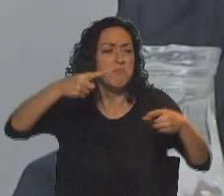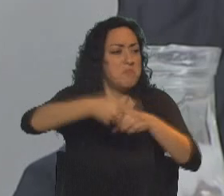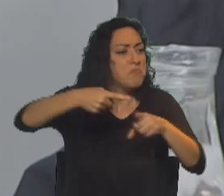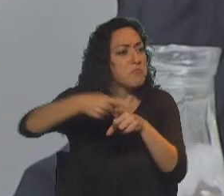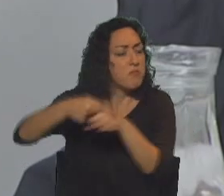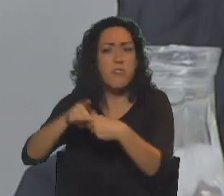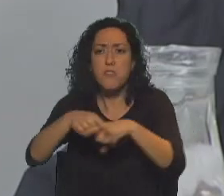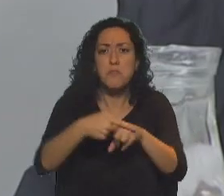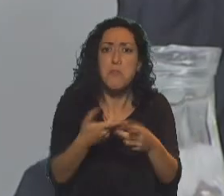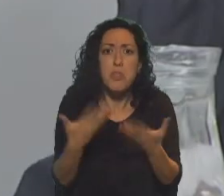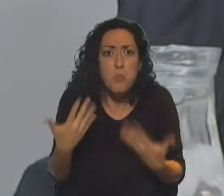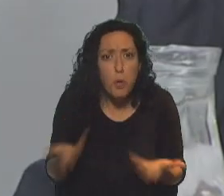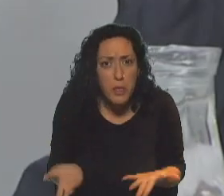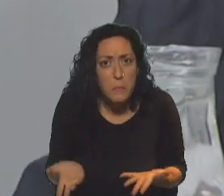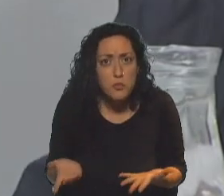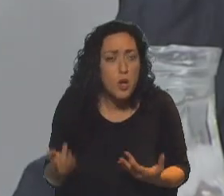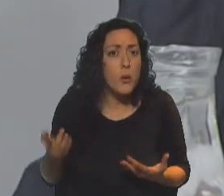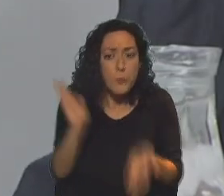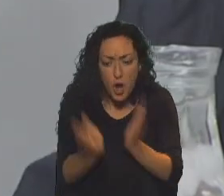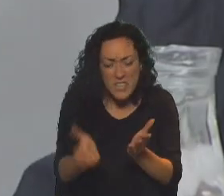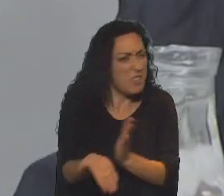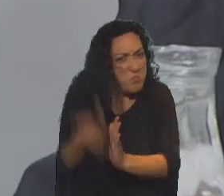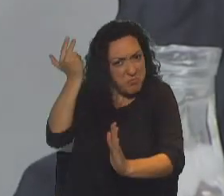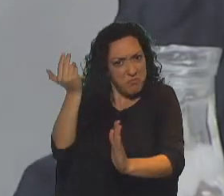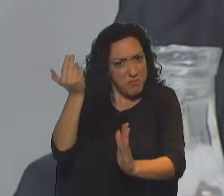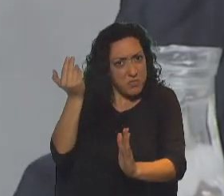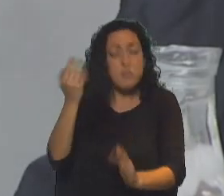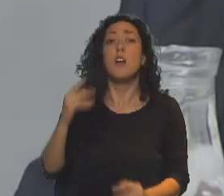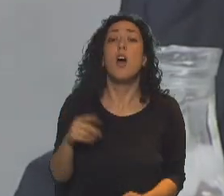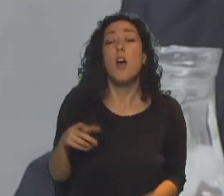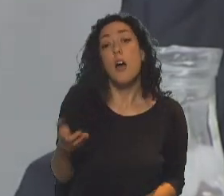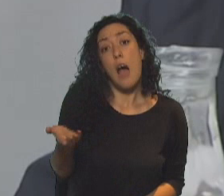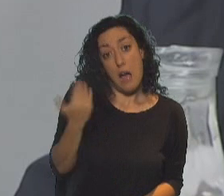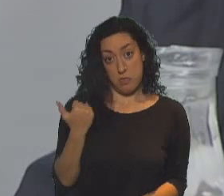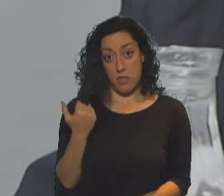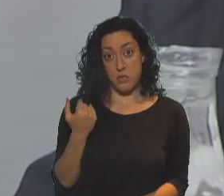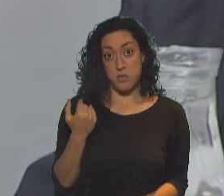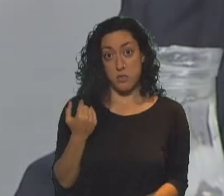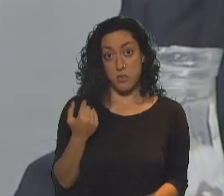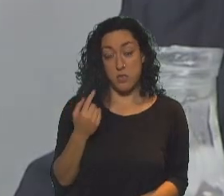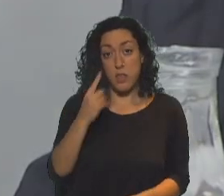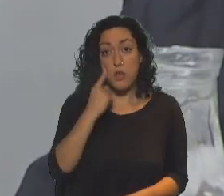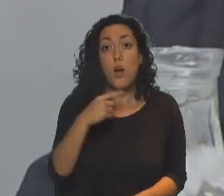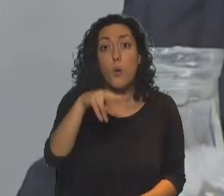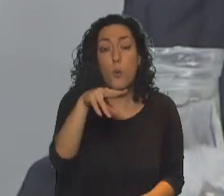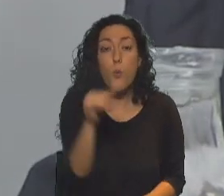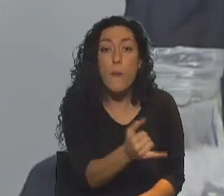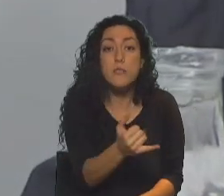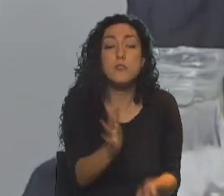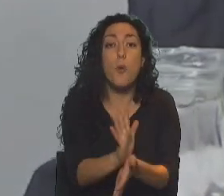esa violencia. Y la verdad que lo que pasó el otro día fue algo más, fue una